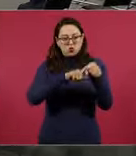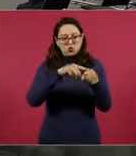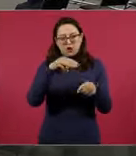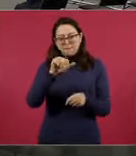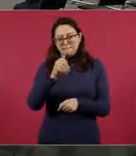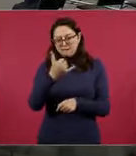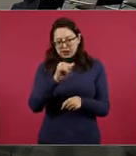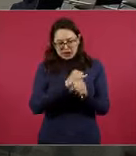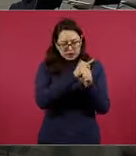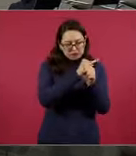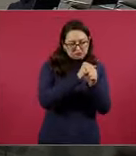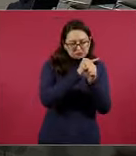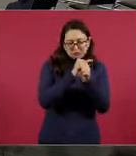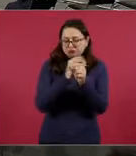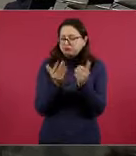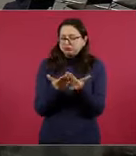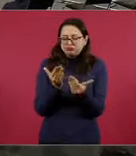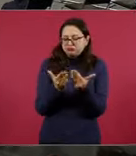no